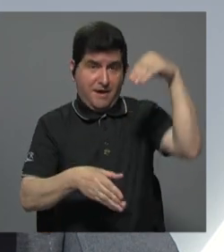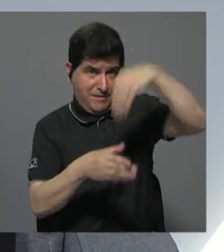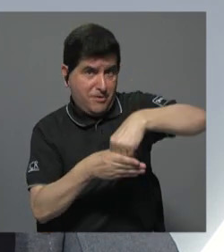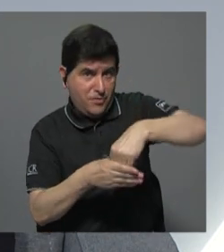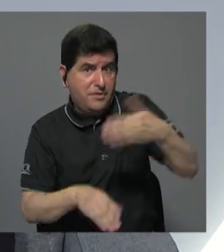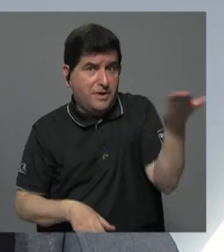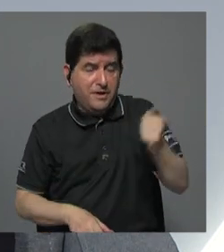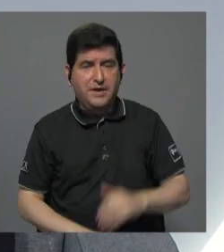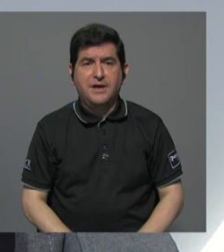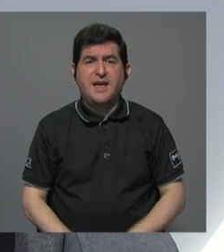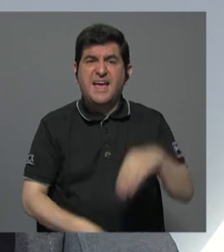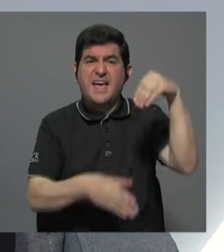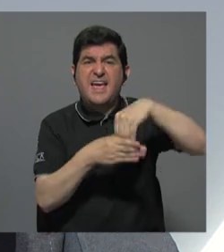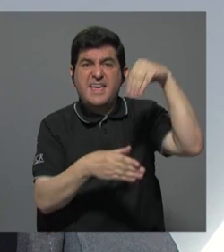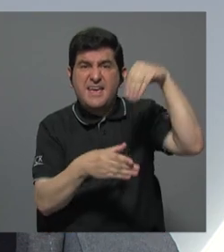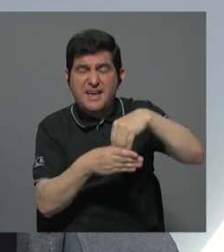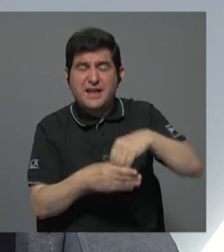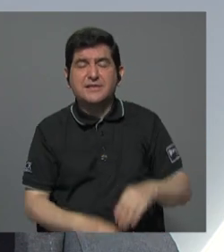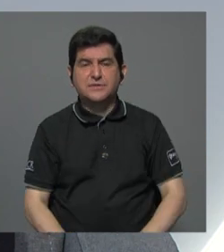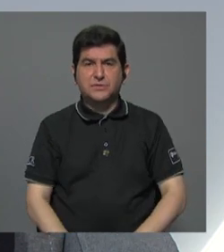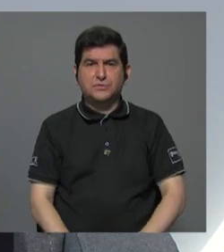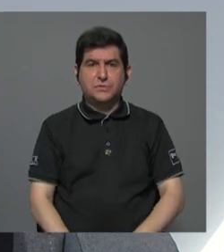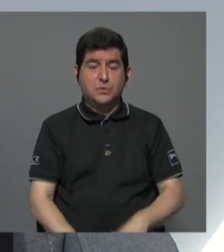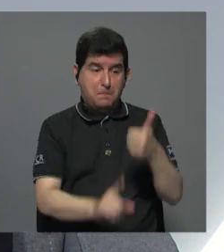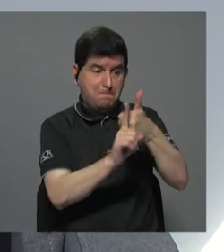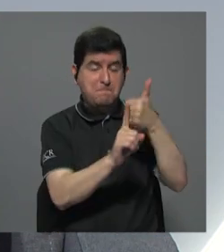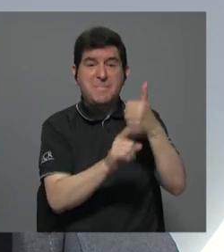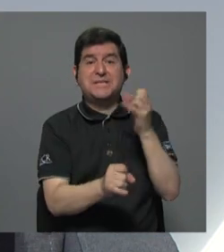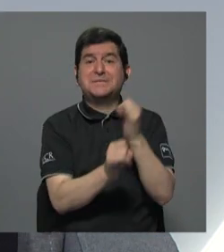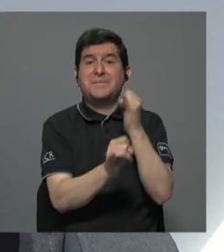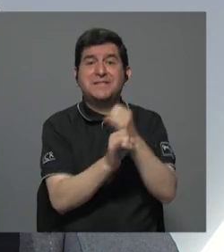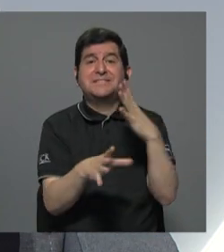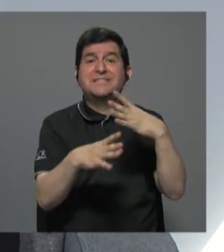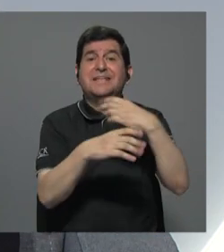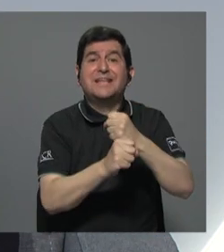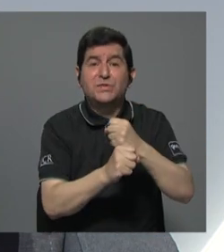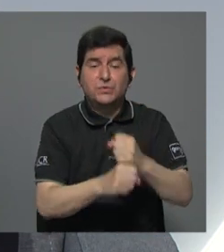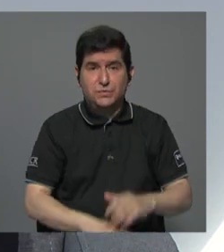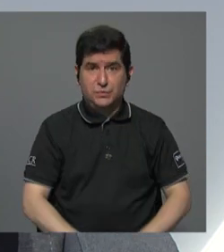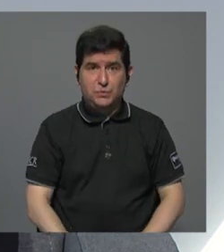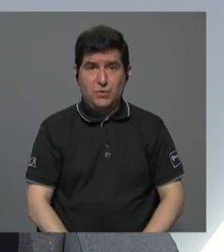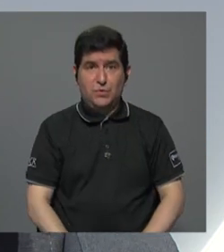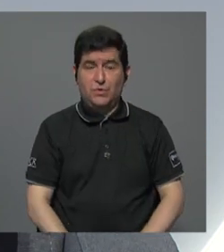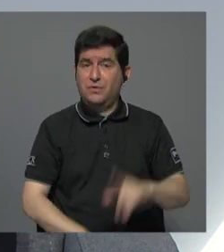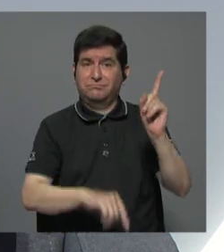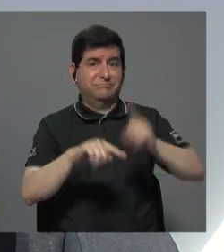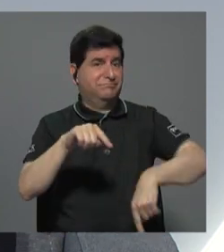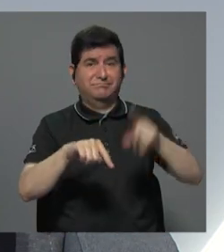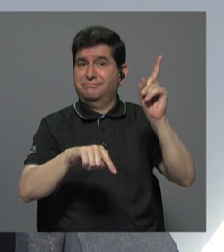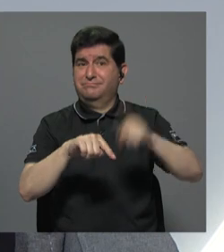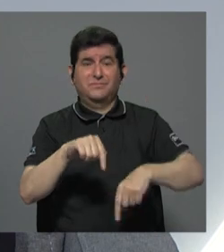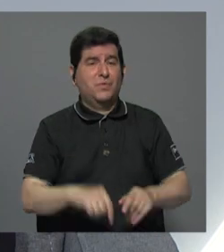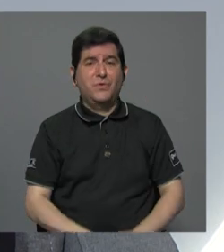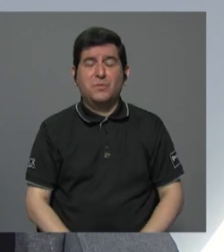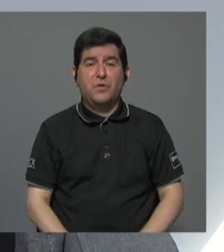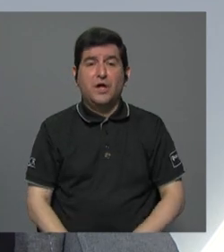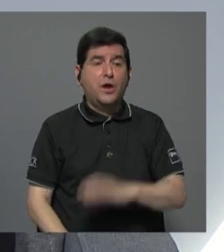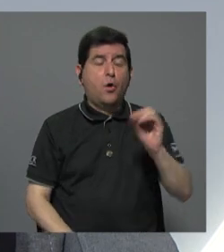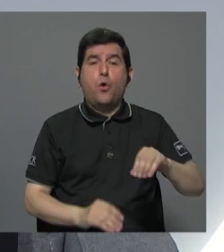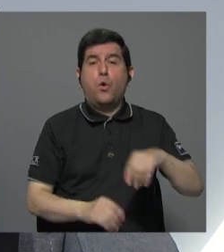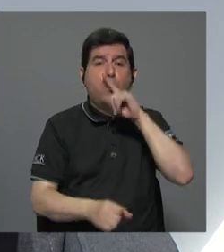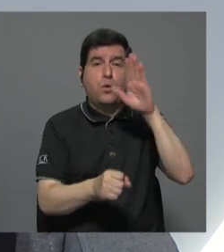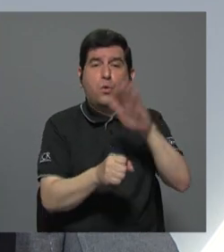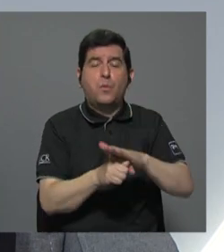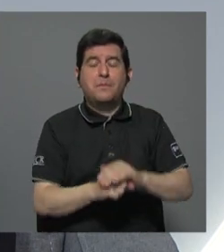que los ingresos que generan los propios que generan las instituciones no se pueden tienen que ajustarse a las